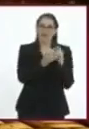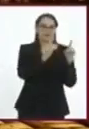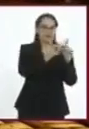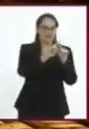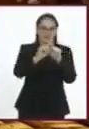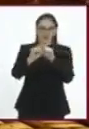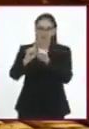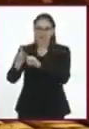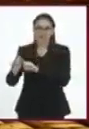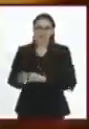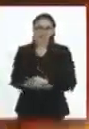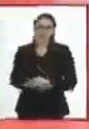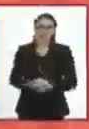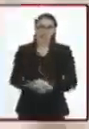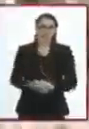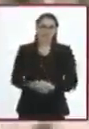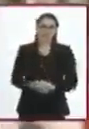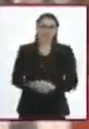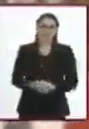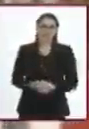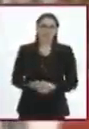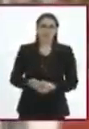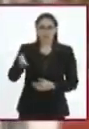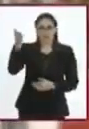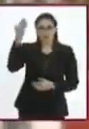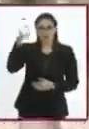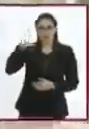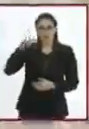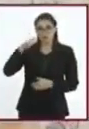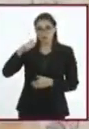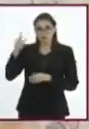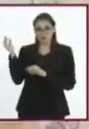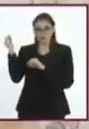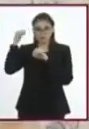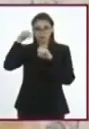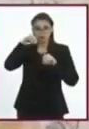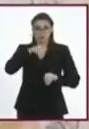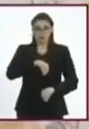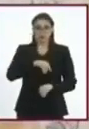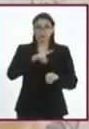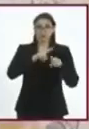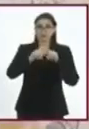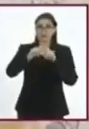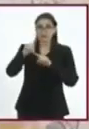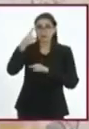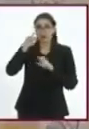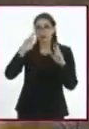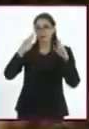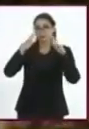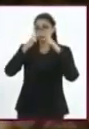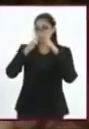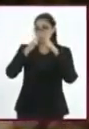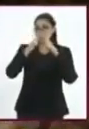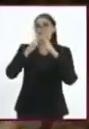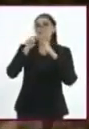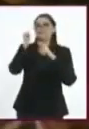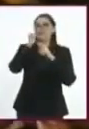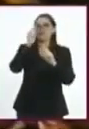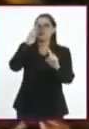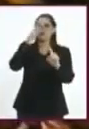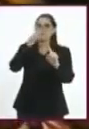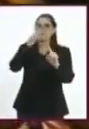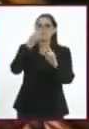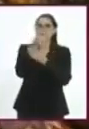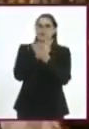culturales. Durante la evangelización, las órdenes religiosas recurrieron a la pintura, el